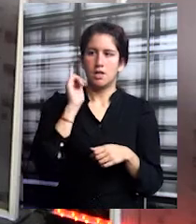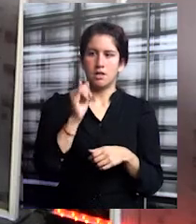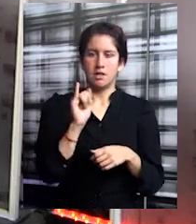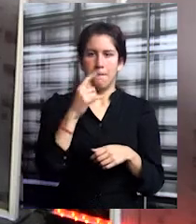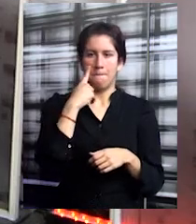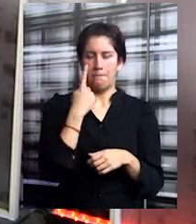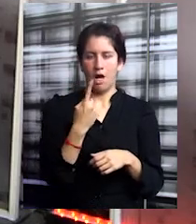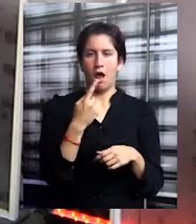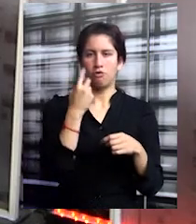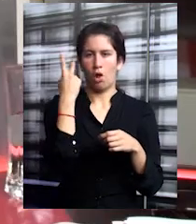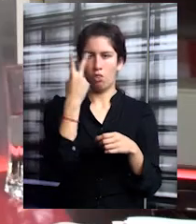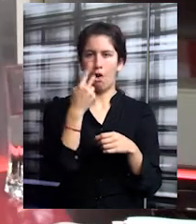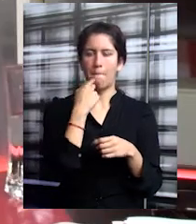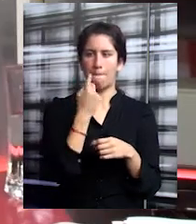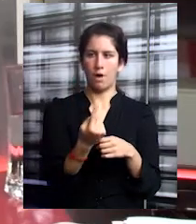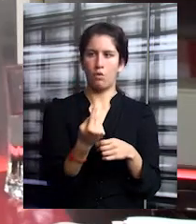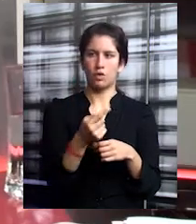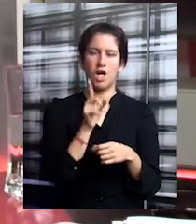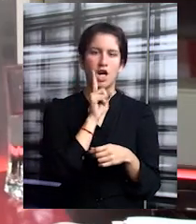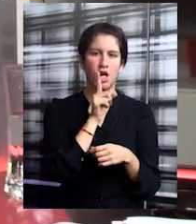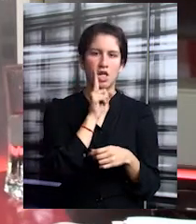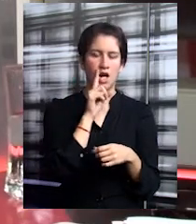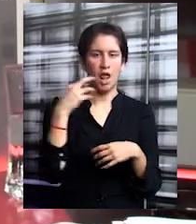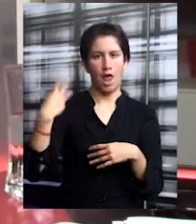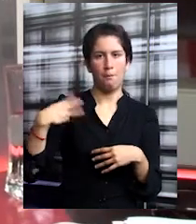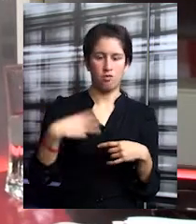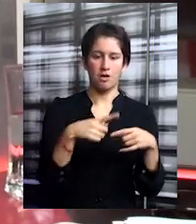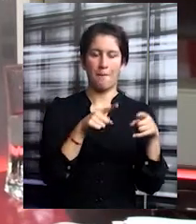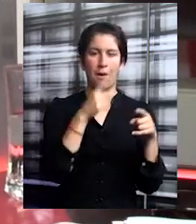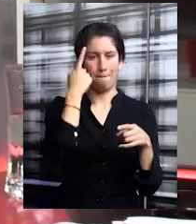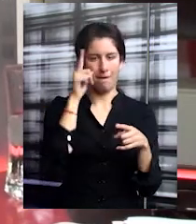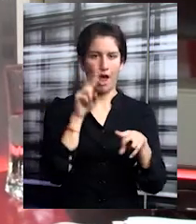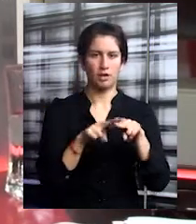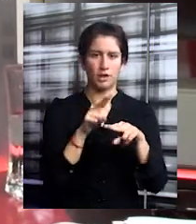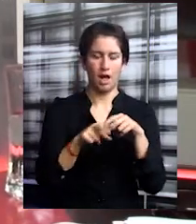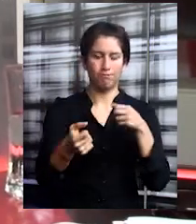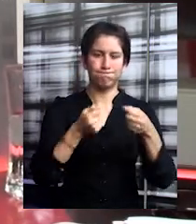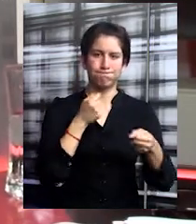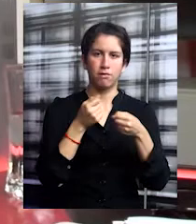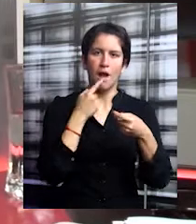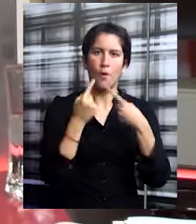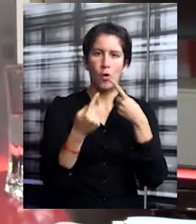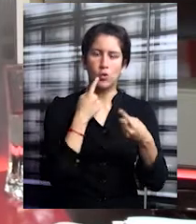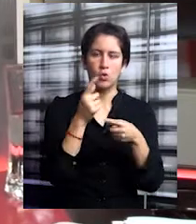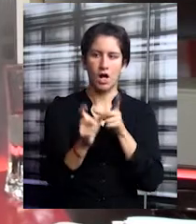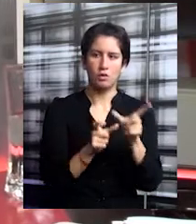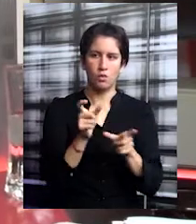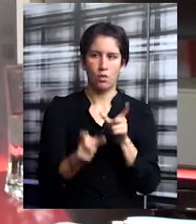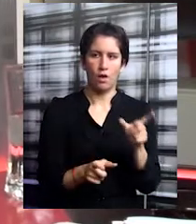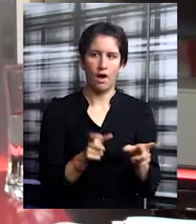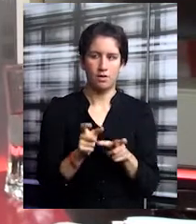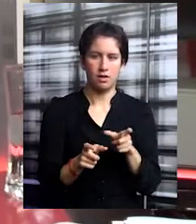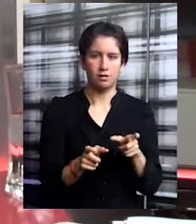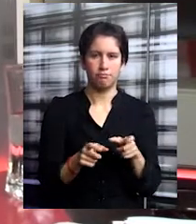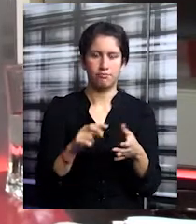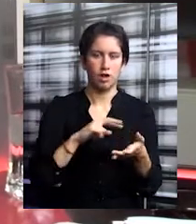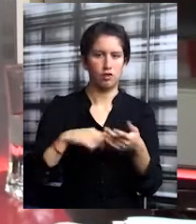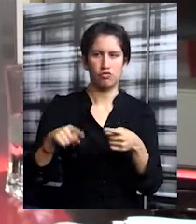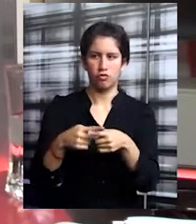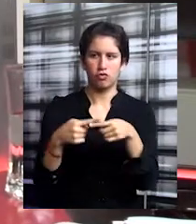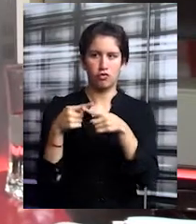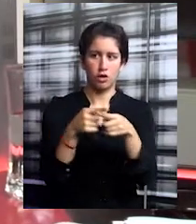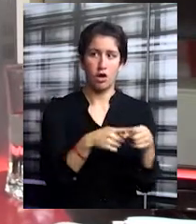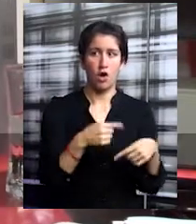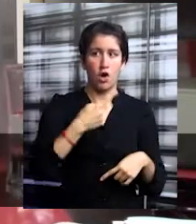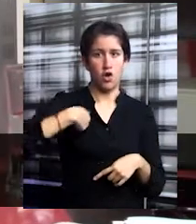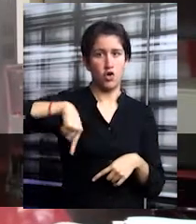tiene la Asociación Chilena de Municipalidades, una que tiene que ver con el tema constitucional y otra que tiene que ver con los grandes desafíos sociales, etcétera, y nosotros vamos a incorporar tres